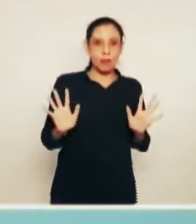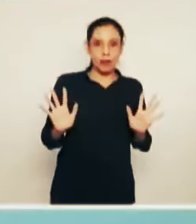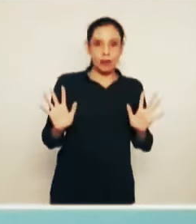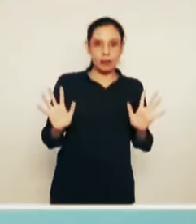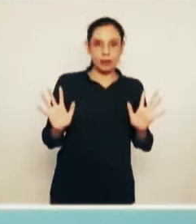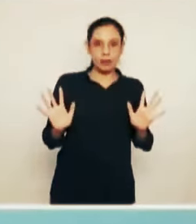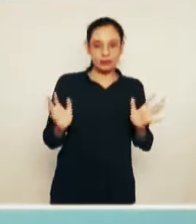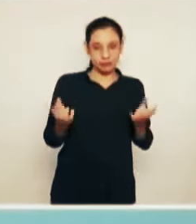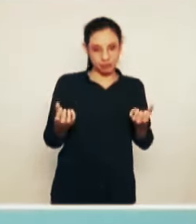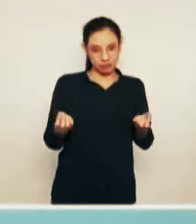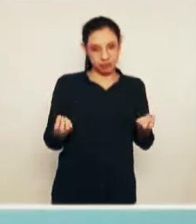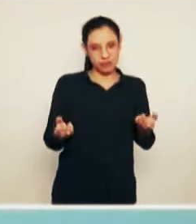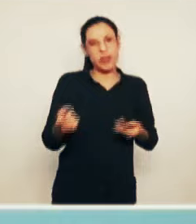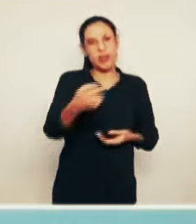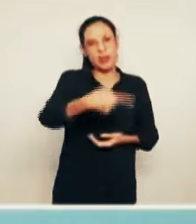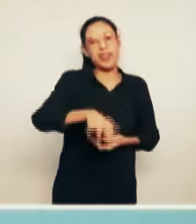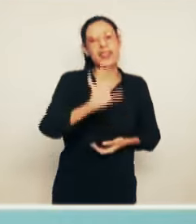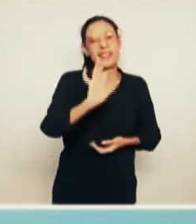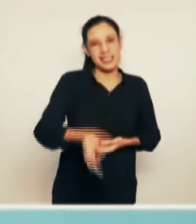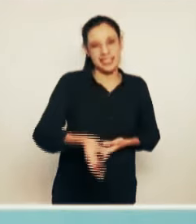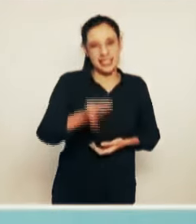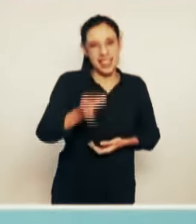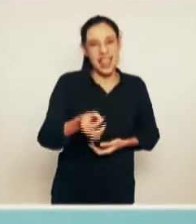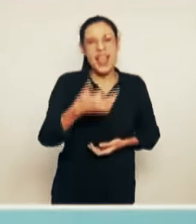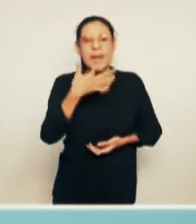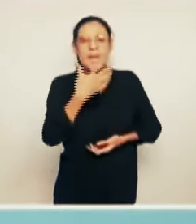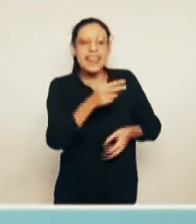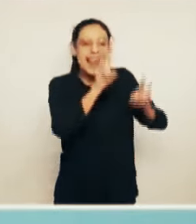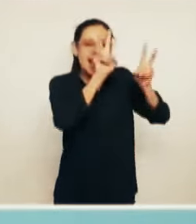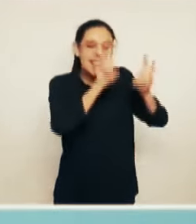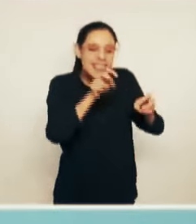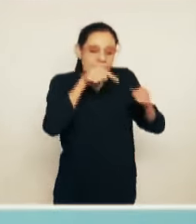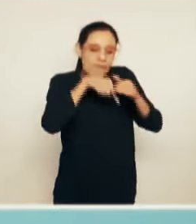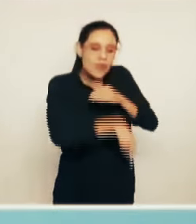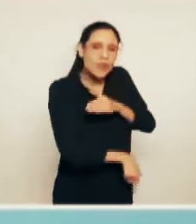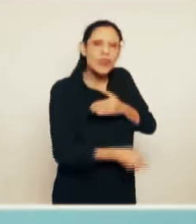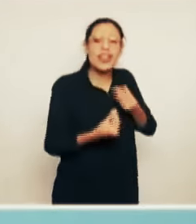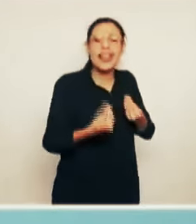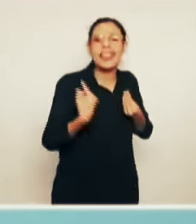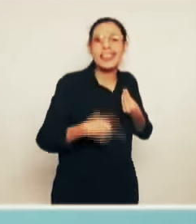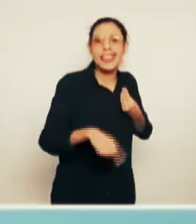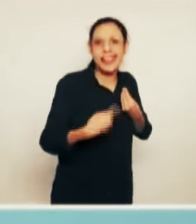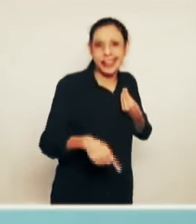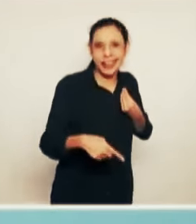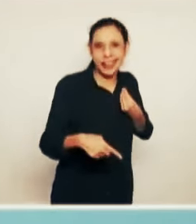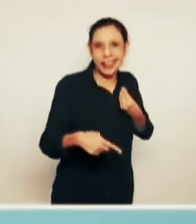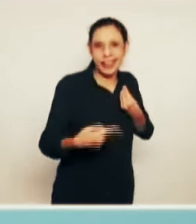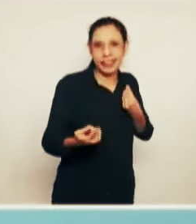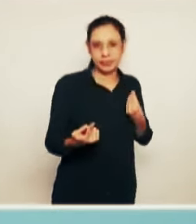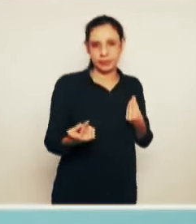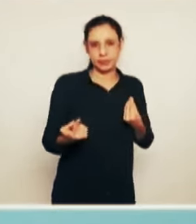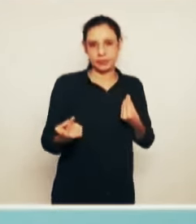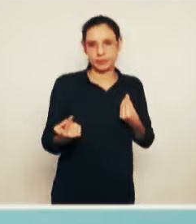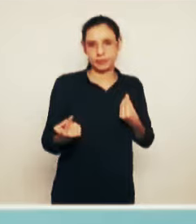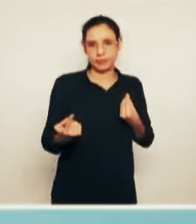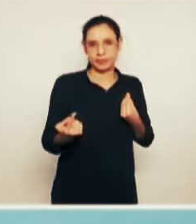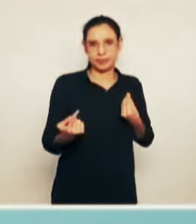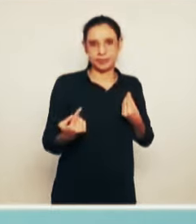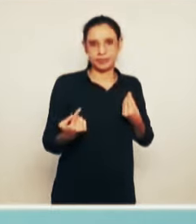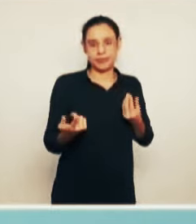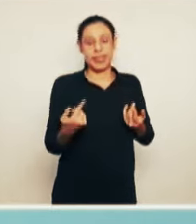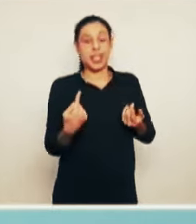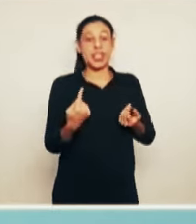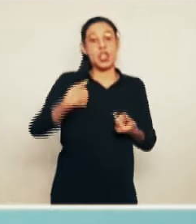en realidad todos sabemos de qué se trataba, ¿no? De los que no pueden doblegarse, de los que no bajan la